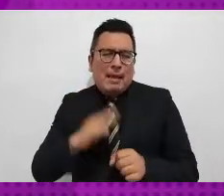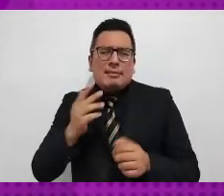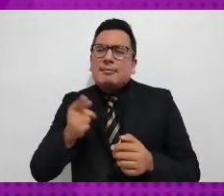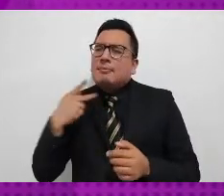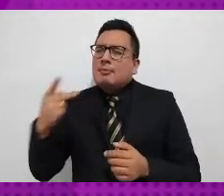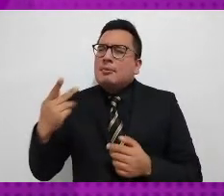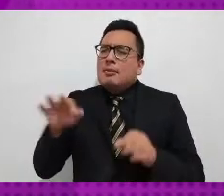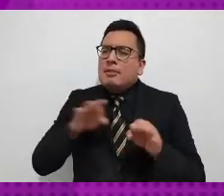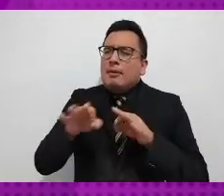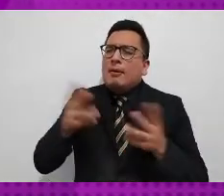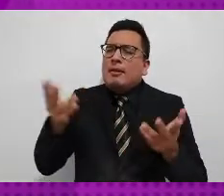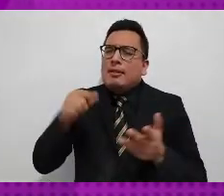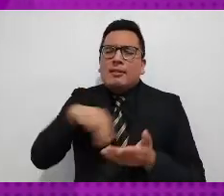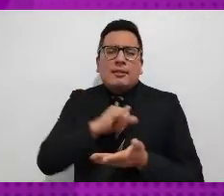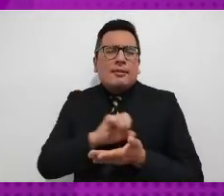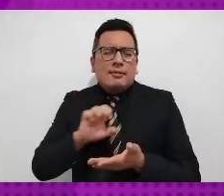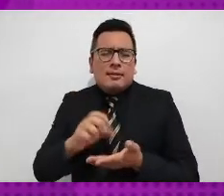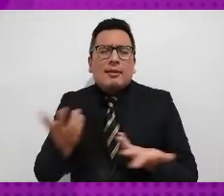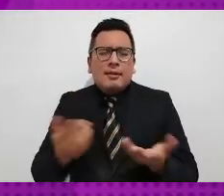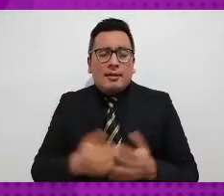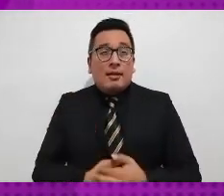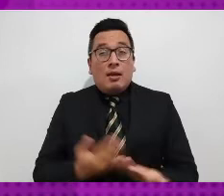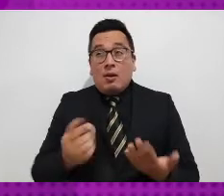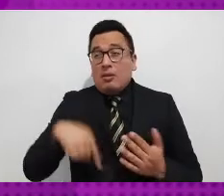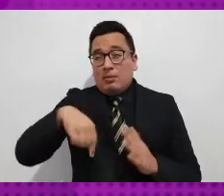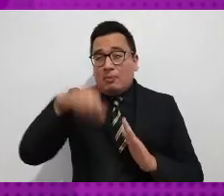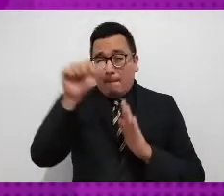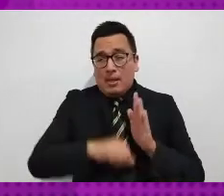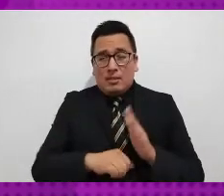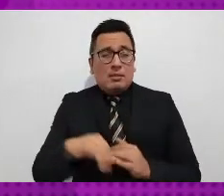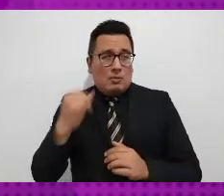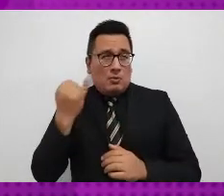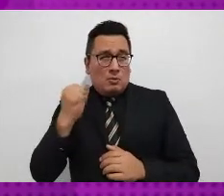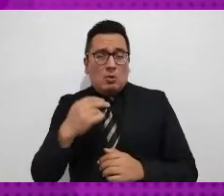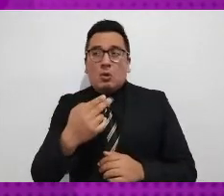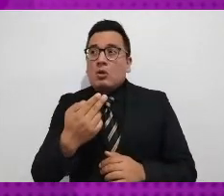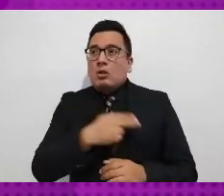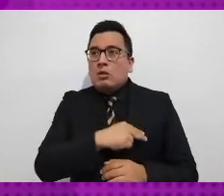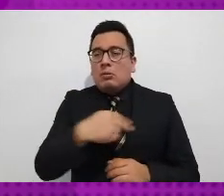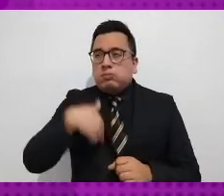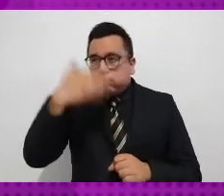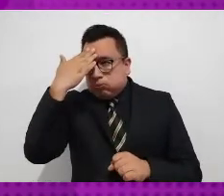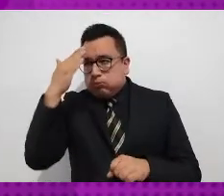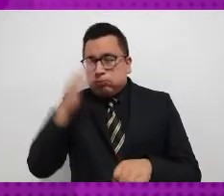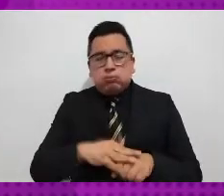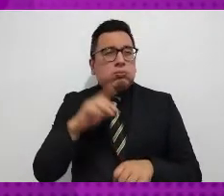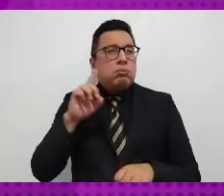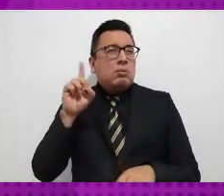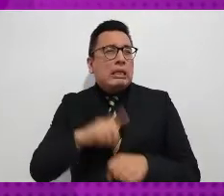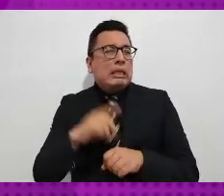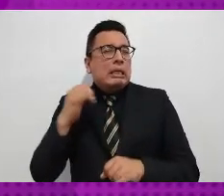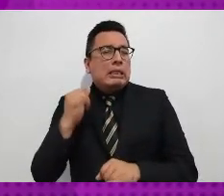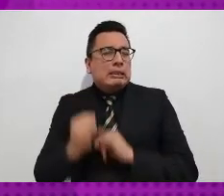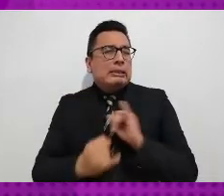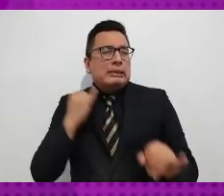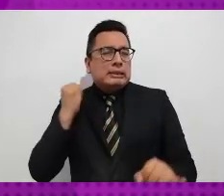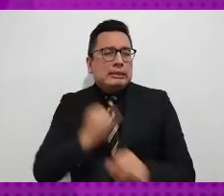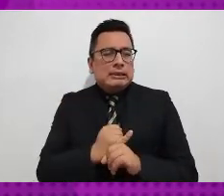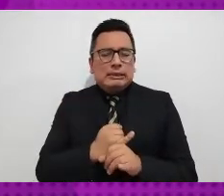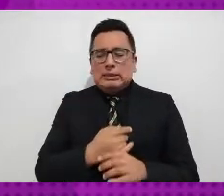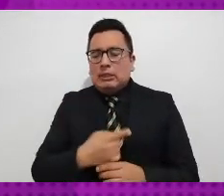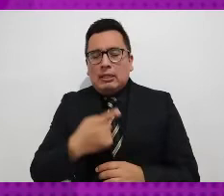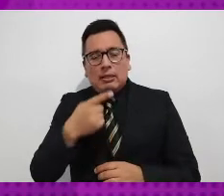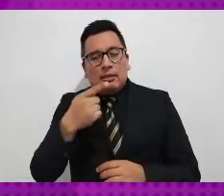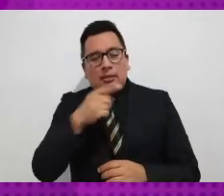Instituto Electoral de Coahuila. En este mes de junio se conmemora el Día Internacional del Orgullo LGBT+,